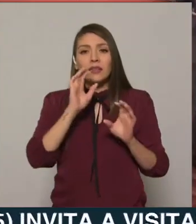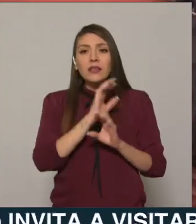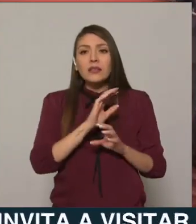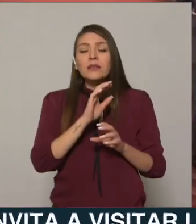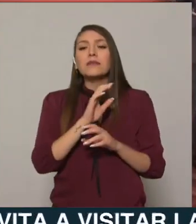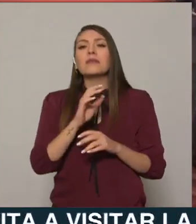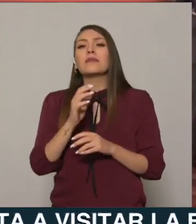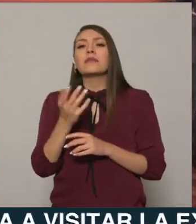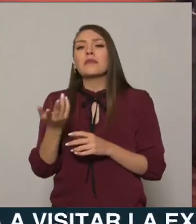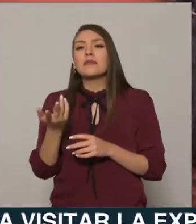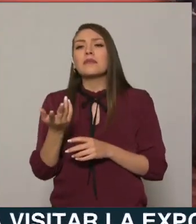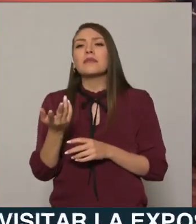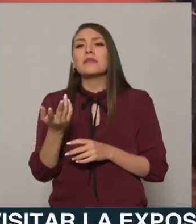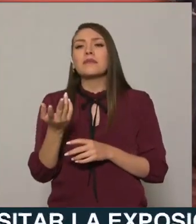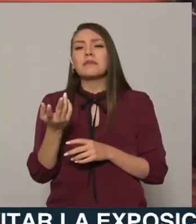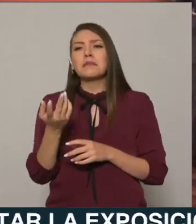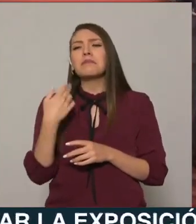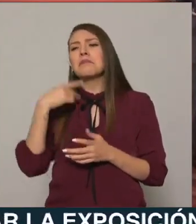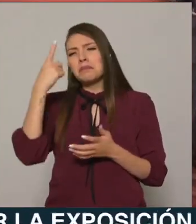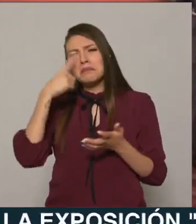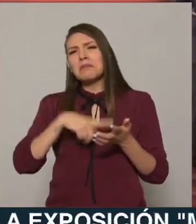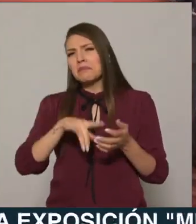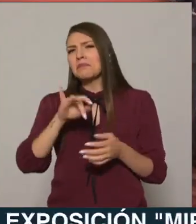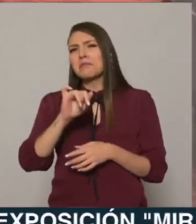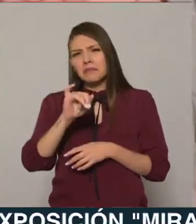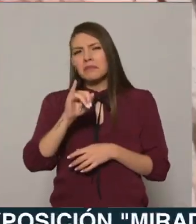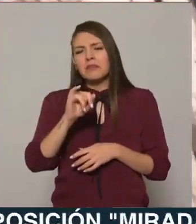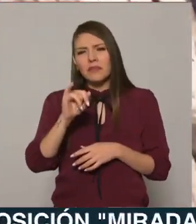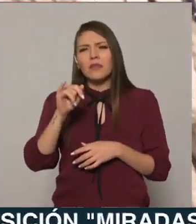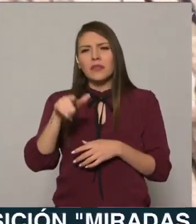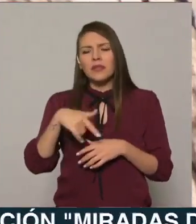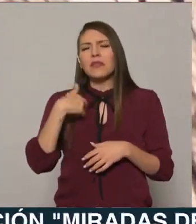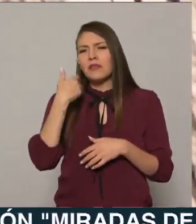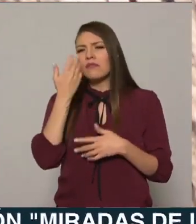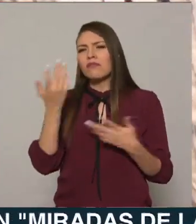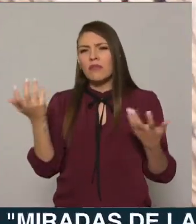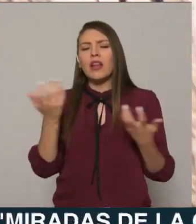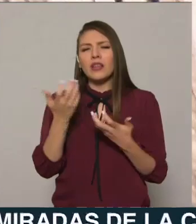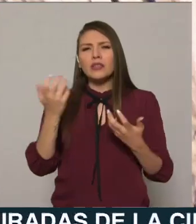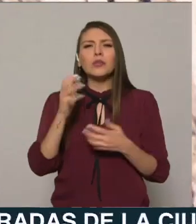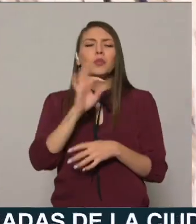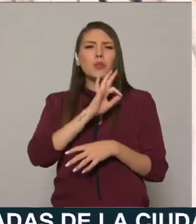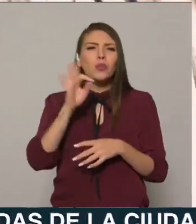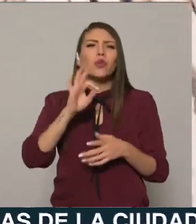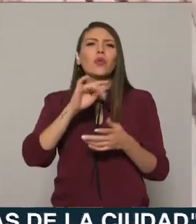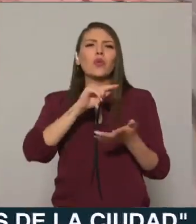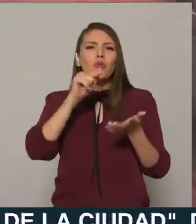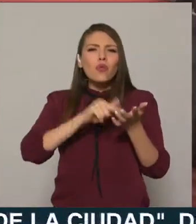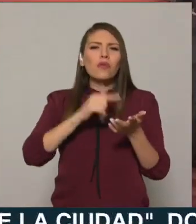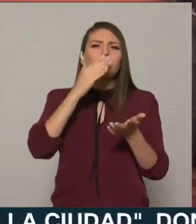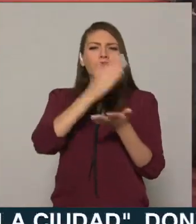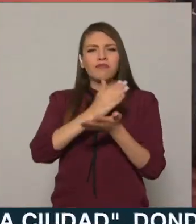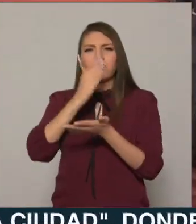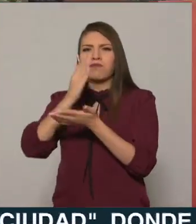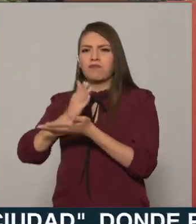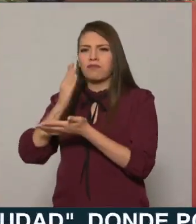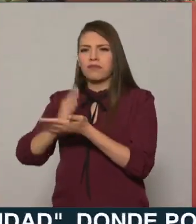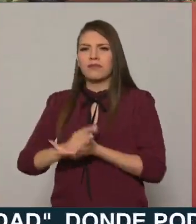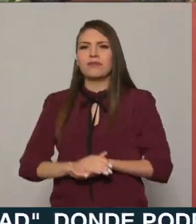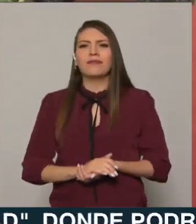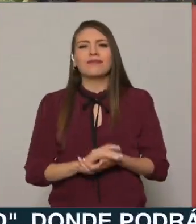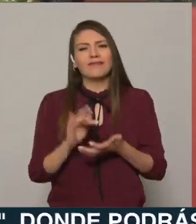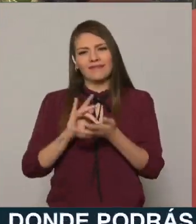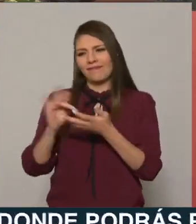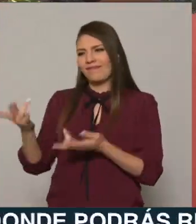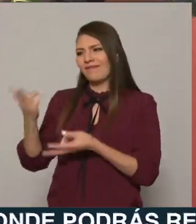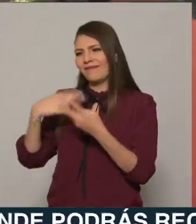rapea mucho. Y yo creo que sí, es un proyecto muy bonito que se puede llevar a más lugares. Muchas gracias por haber venido. Muchas gracias a